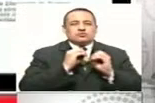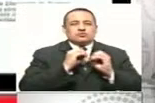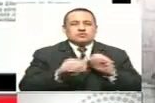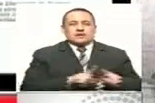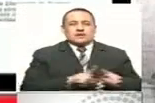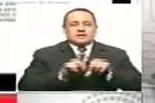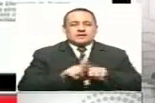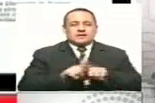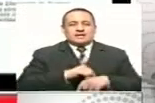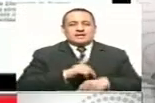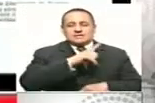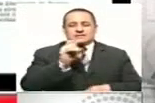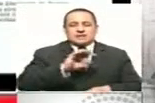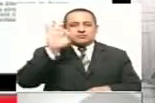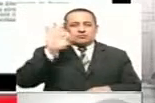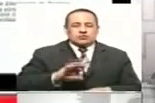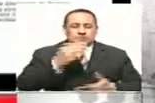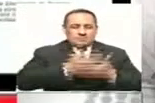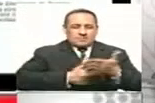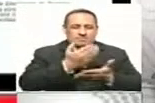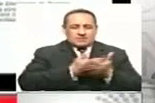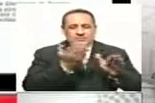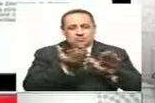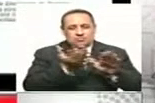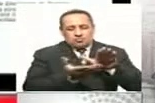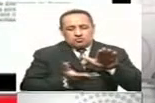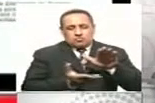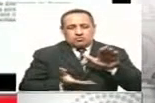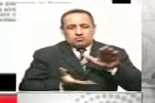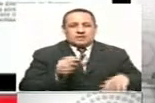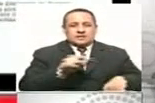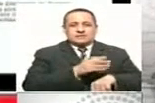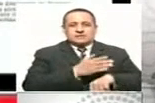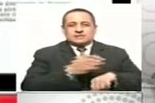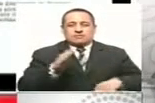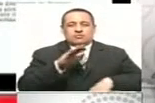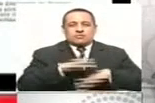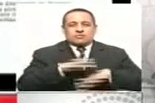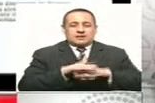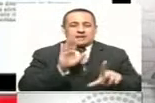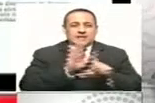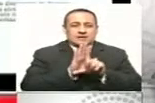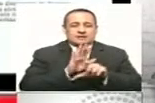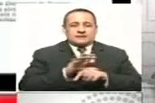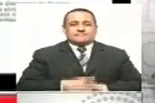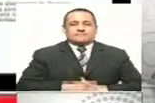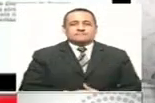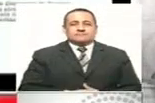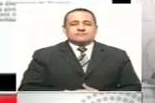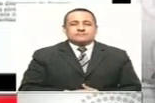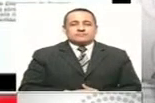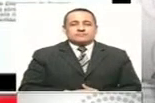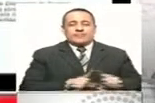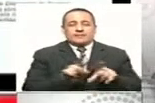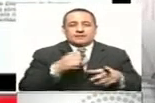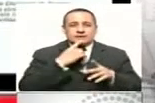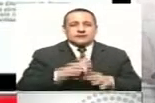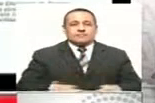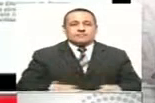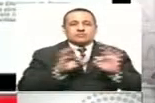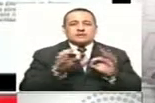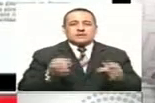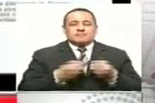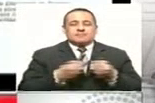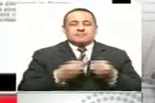el 100% de expedientes dentro del plazo legal, ¿no? Eso es fundamental para